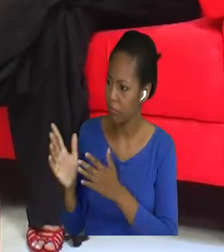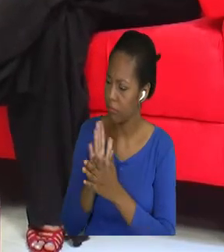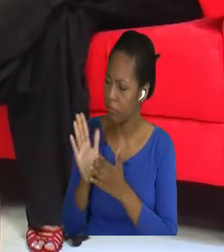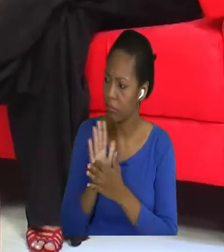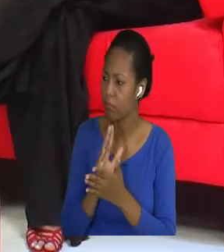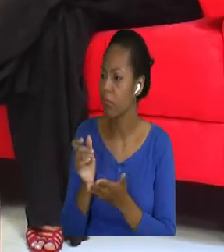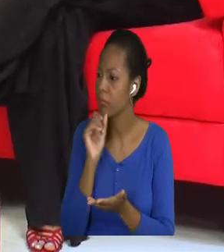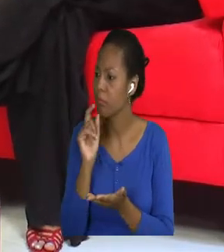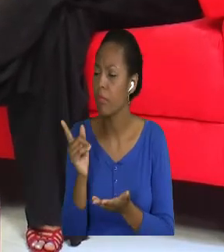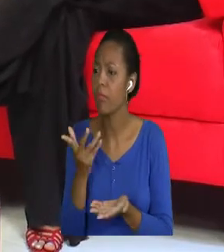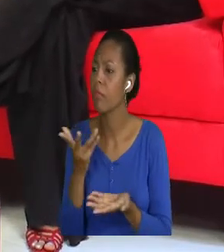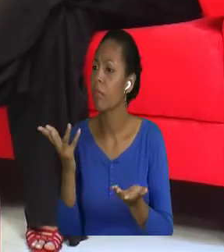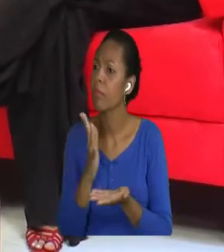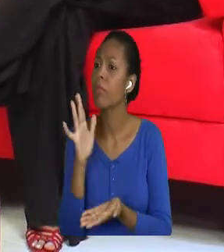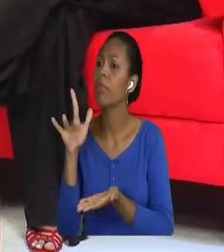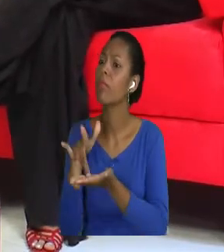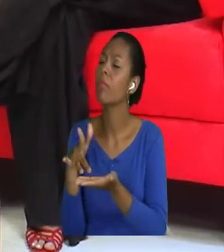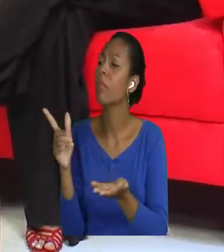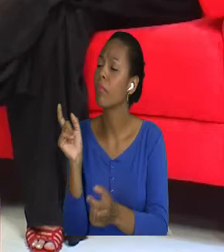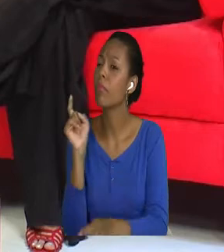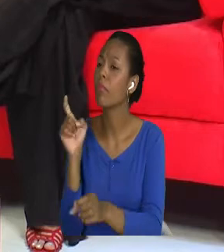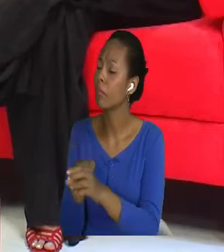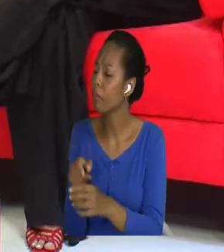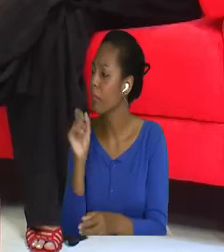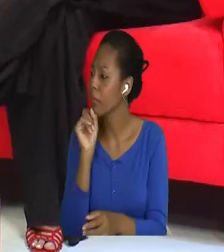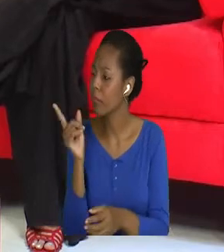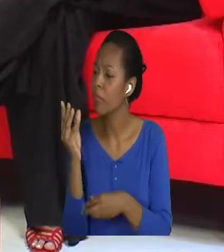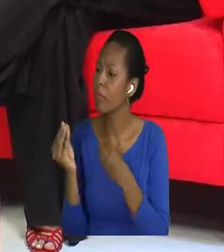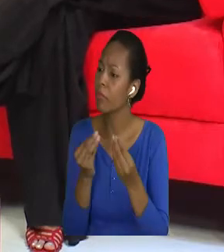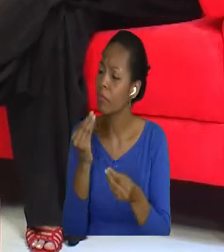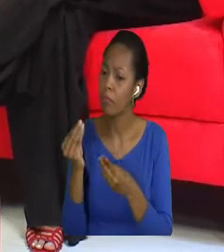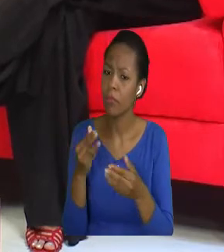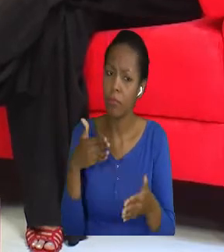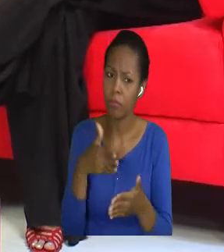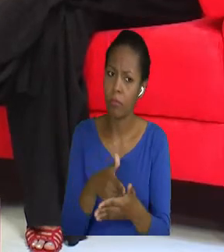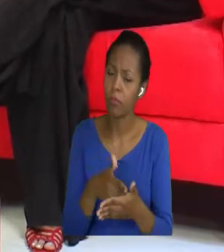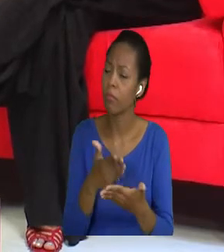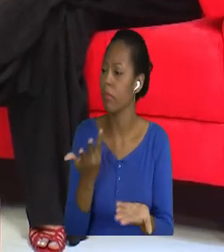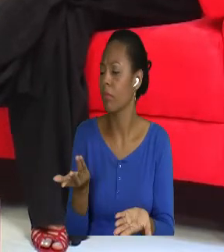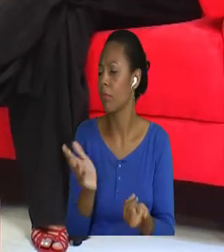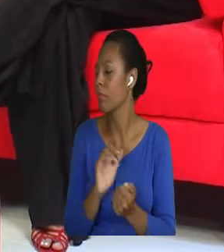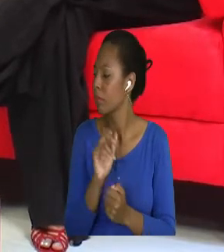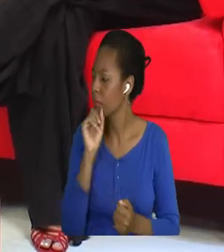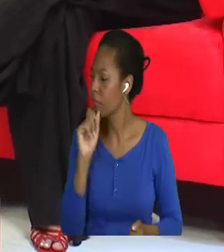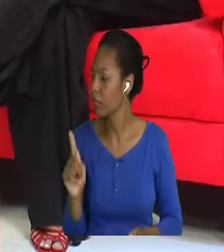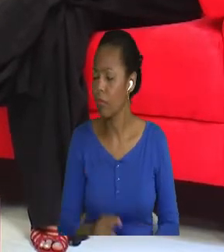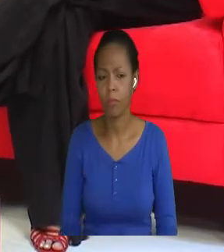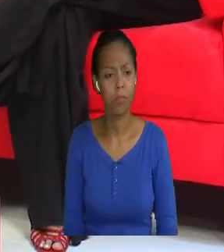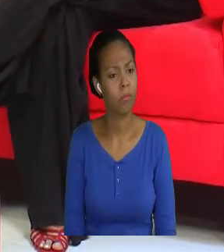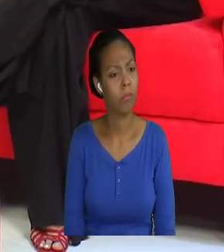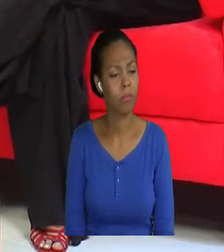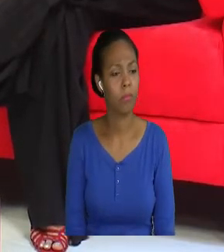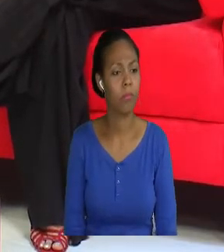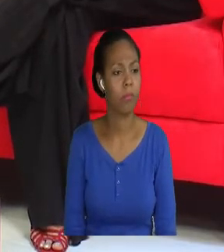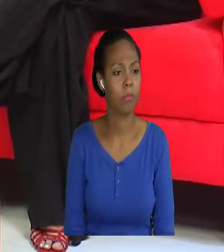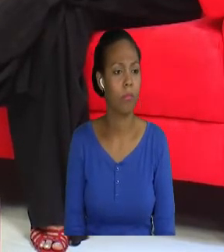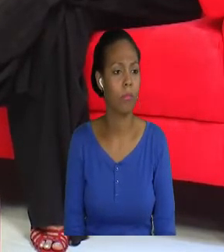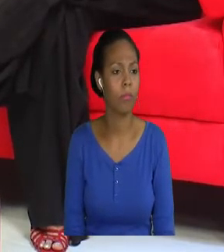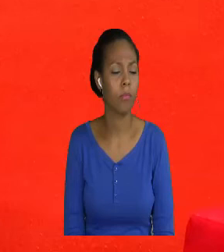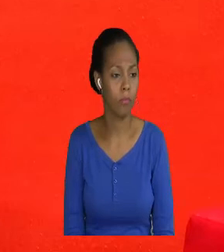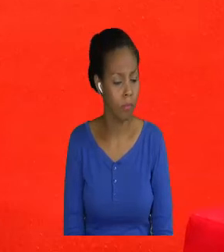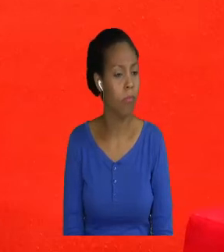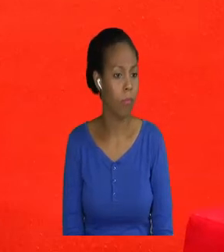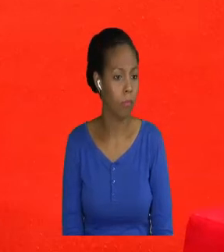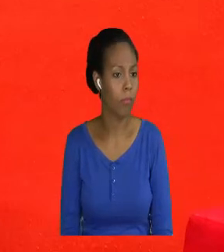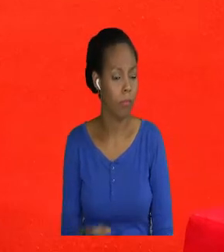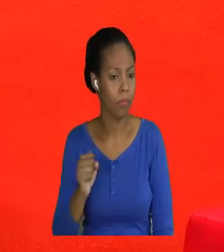dónde pueden dirigirse los papás para registrar a sus niños, qué límite de tiempo hay para hacerlo. Sí, es importante